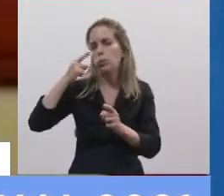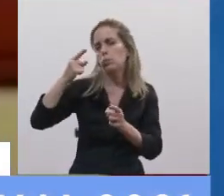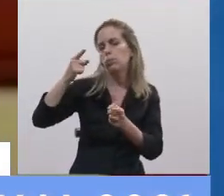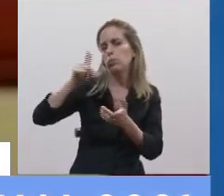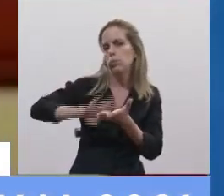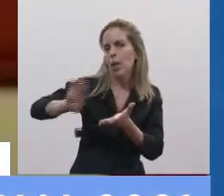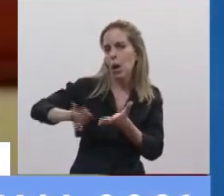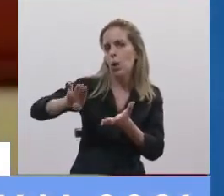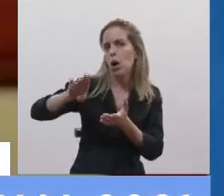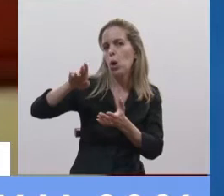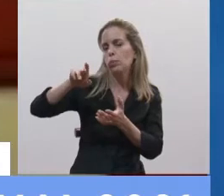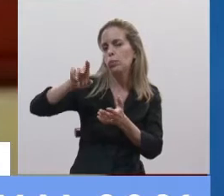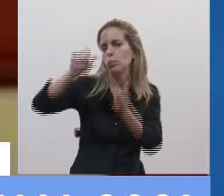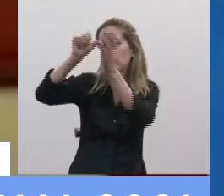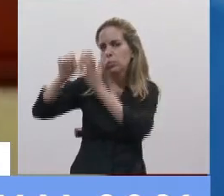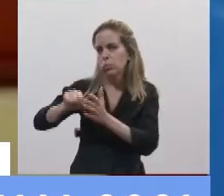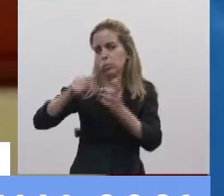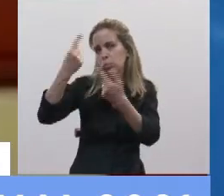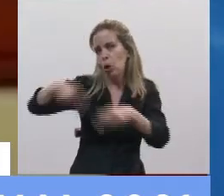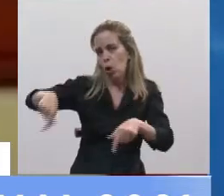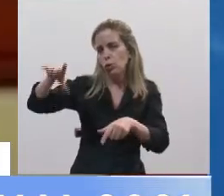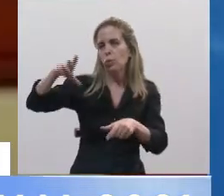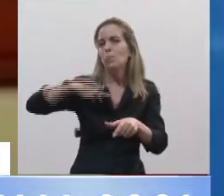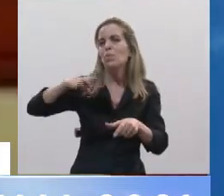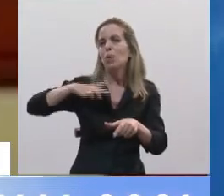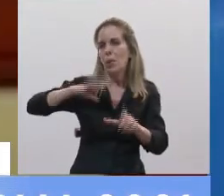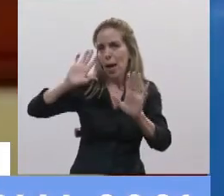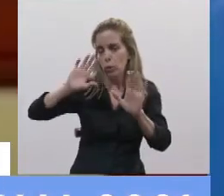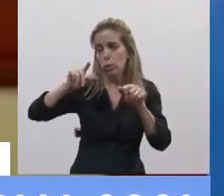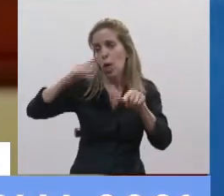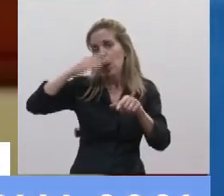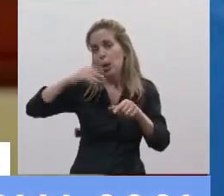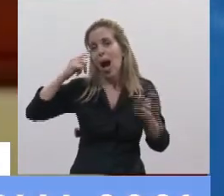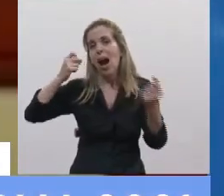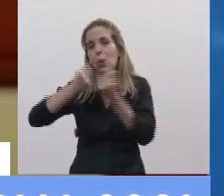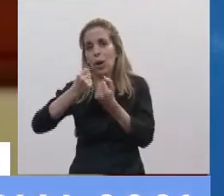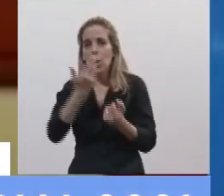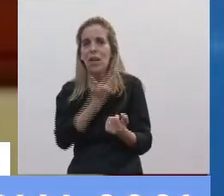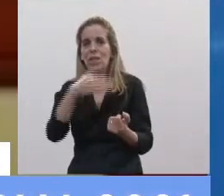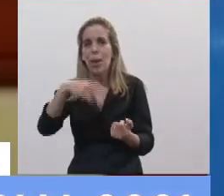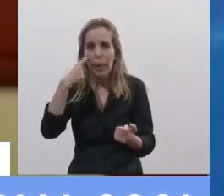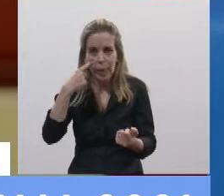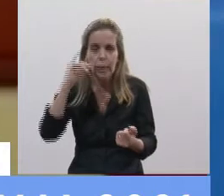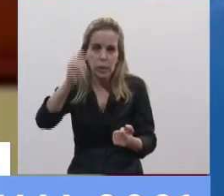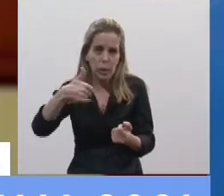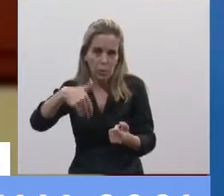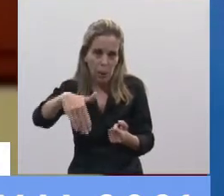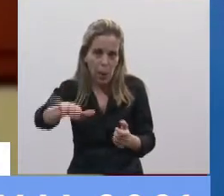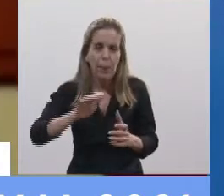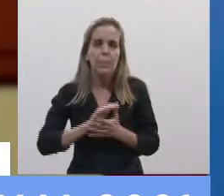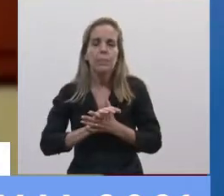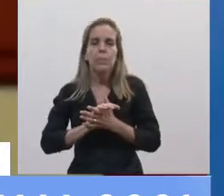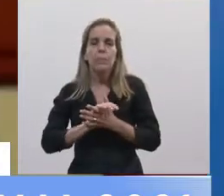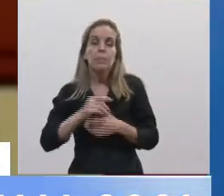lo que es el tema del Fondo Monetario Internacional, que seguramente estos días venideros empezaremos.